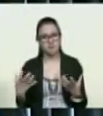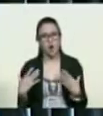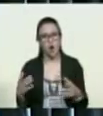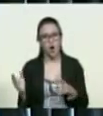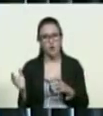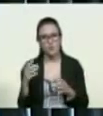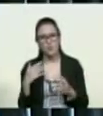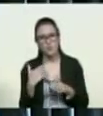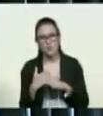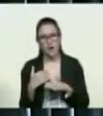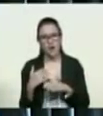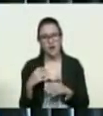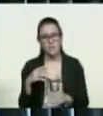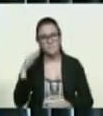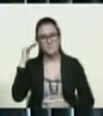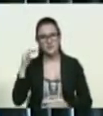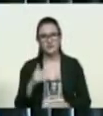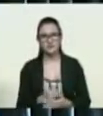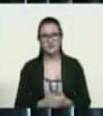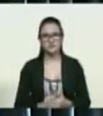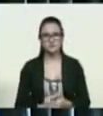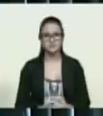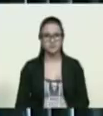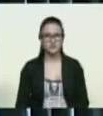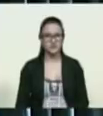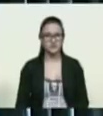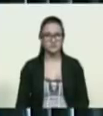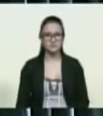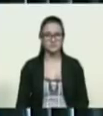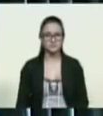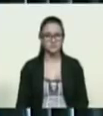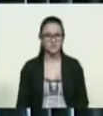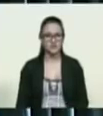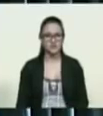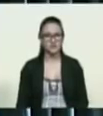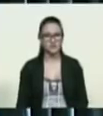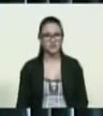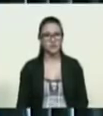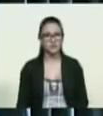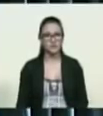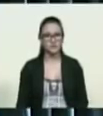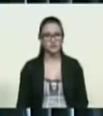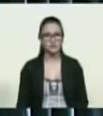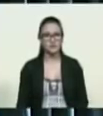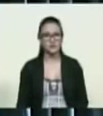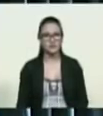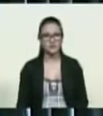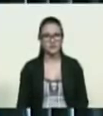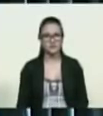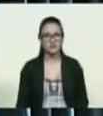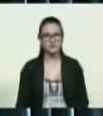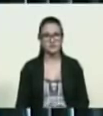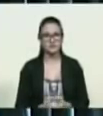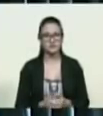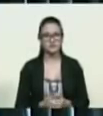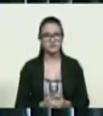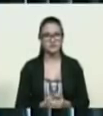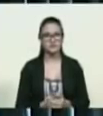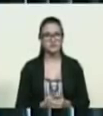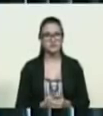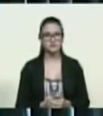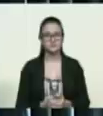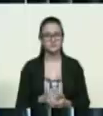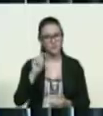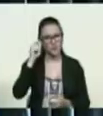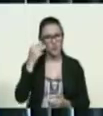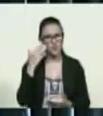generara un desencadenamiento en cadena del derrocamiento del presidente Nicolás Maduro? ¿Lo recuerdas,